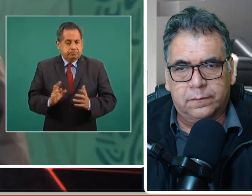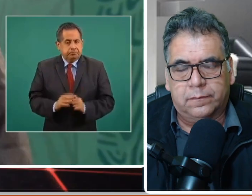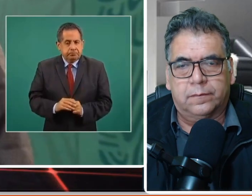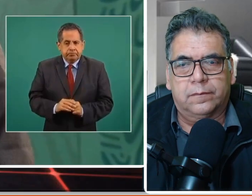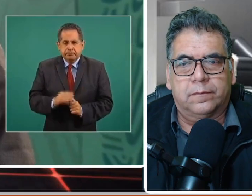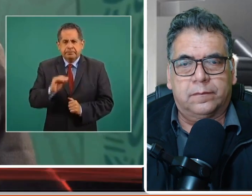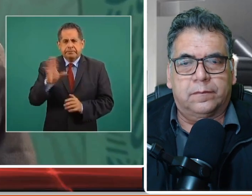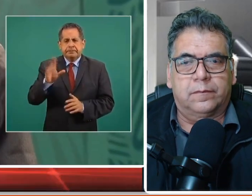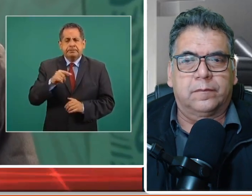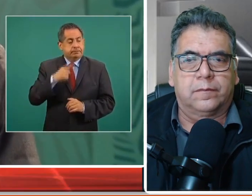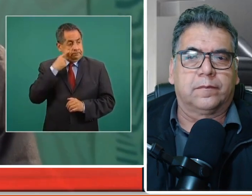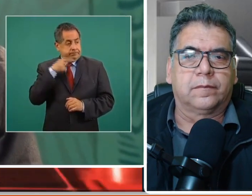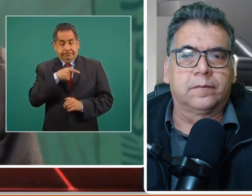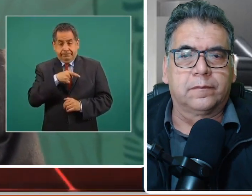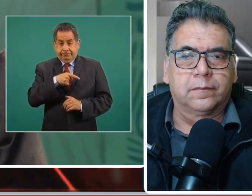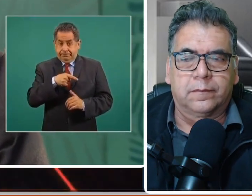aquí hubo